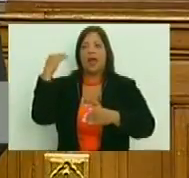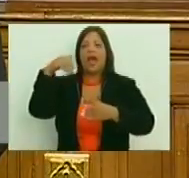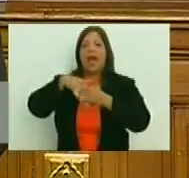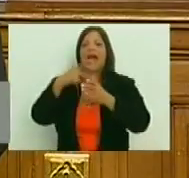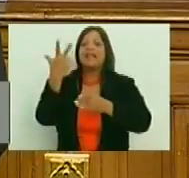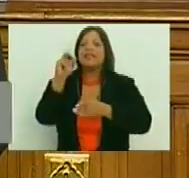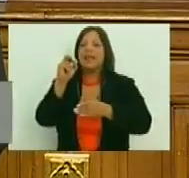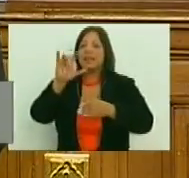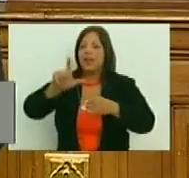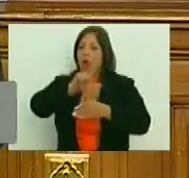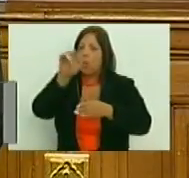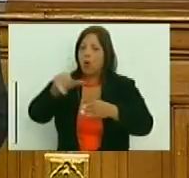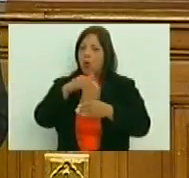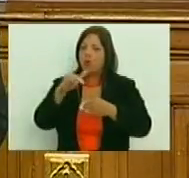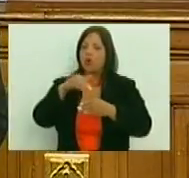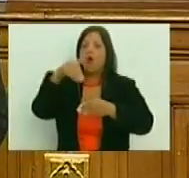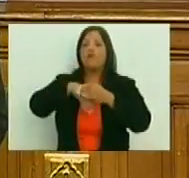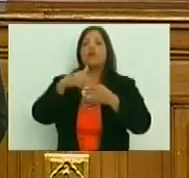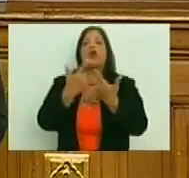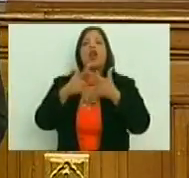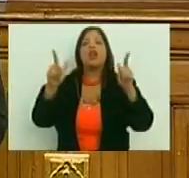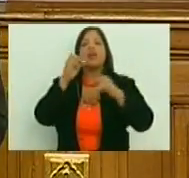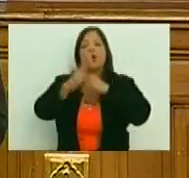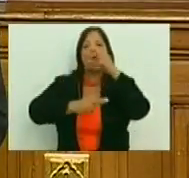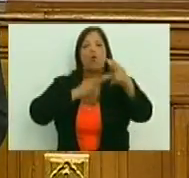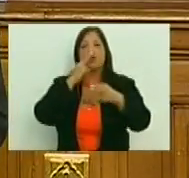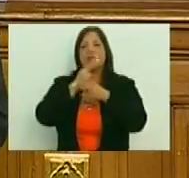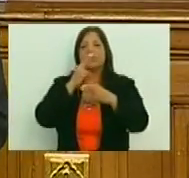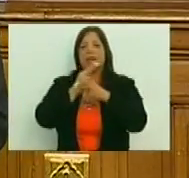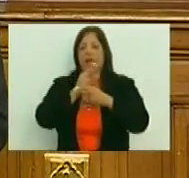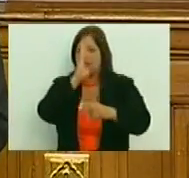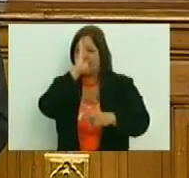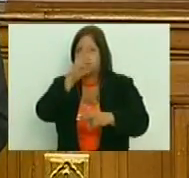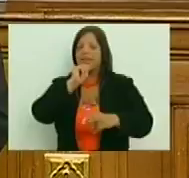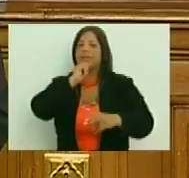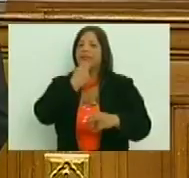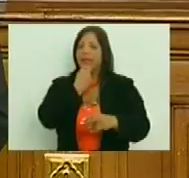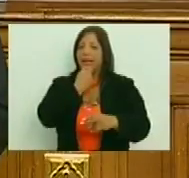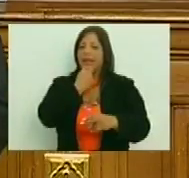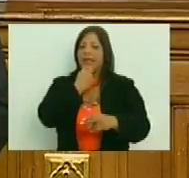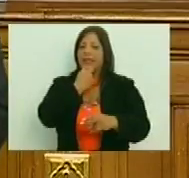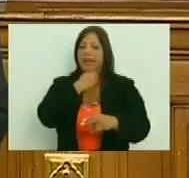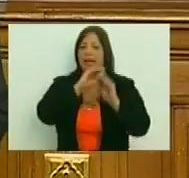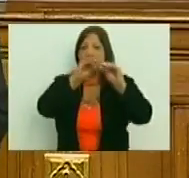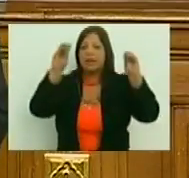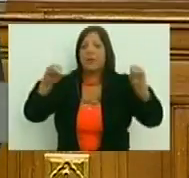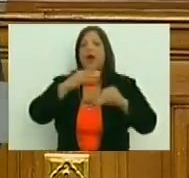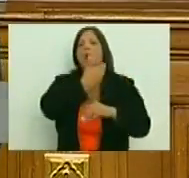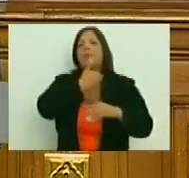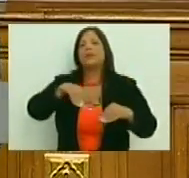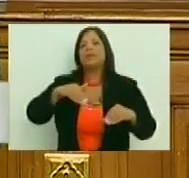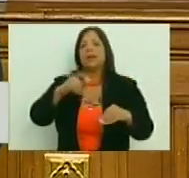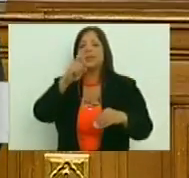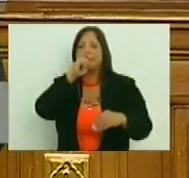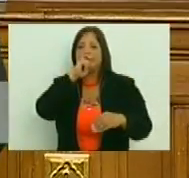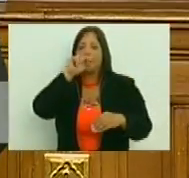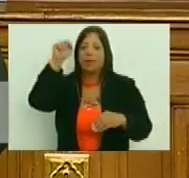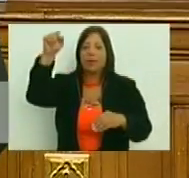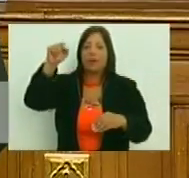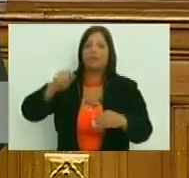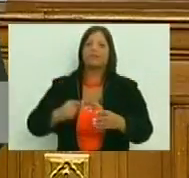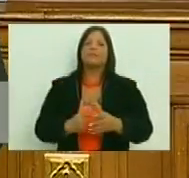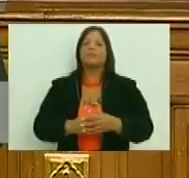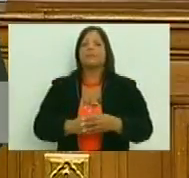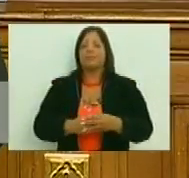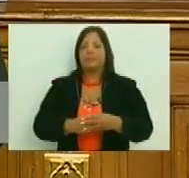de julio de 2017 por votación libre, universal, directa, secreta y convocada por el presidente de la República, Nicolás Maduro